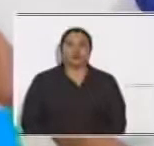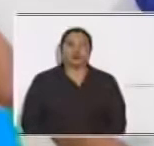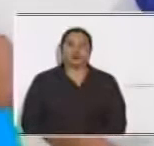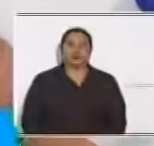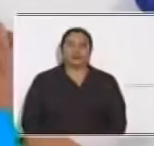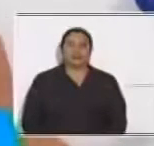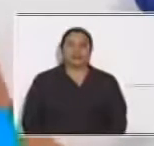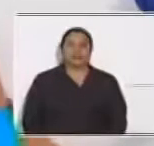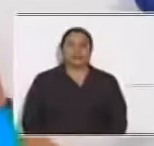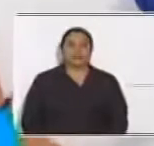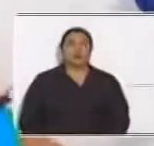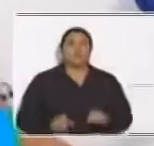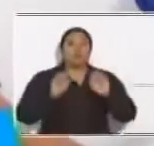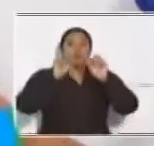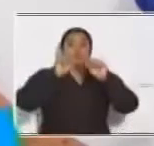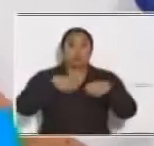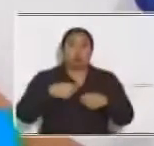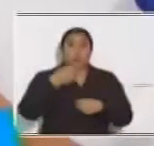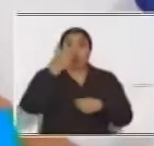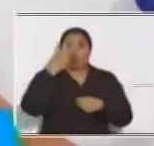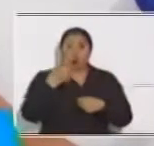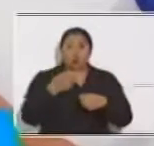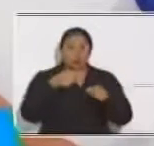Y puedo hacer esto, miren.